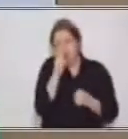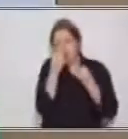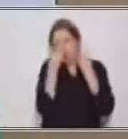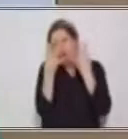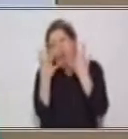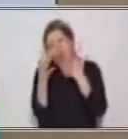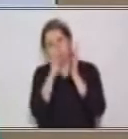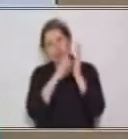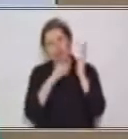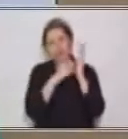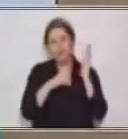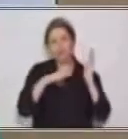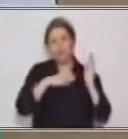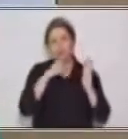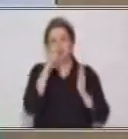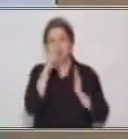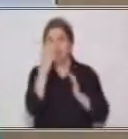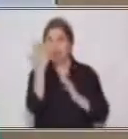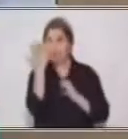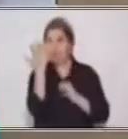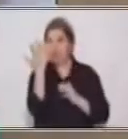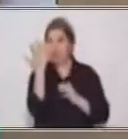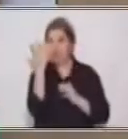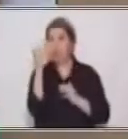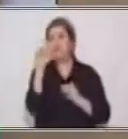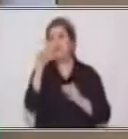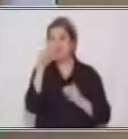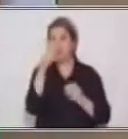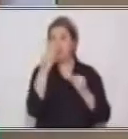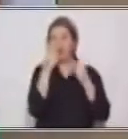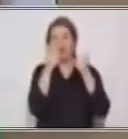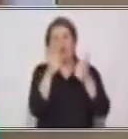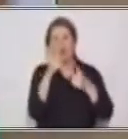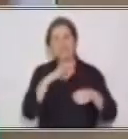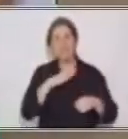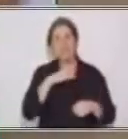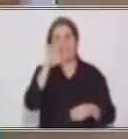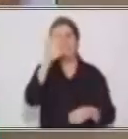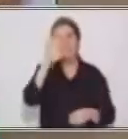sabes. Muy bien, tiene 5. Entonces,